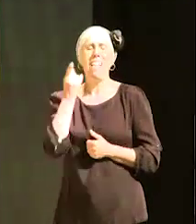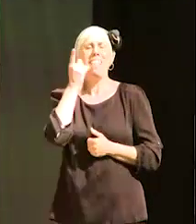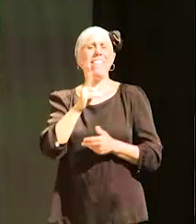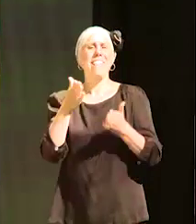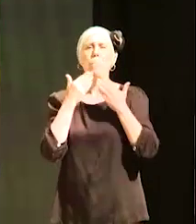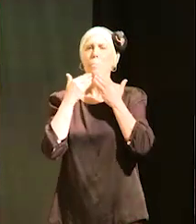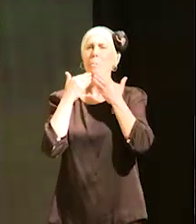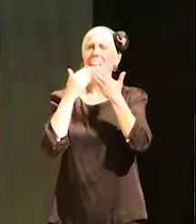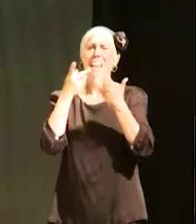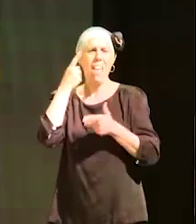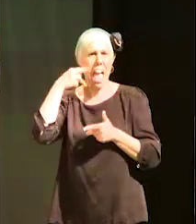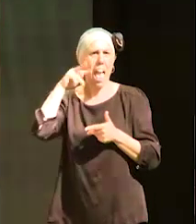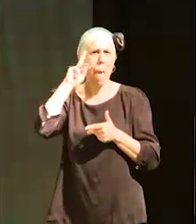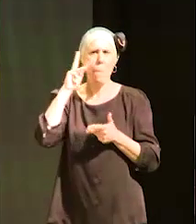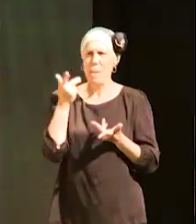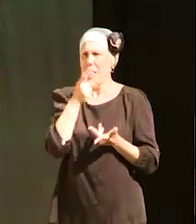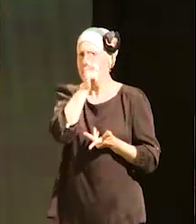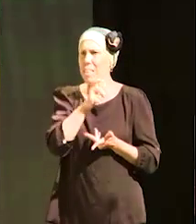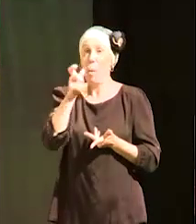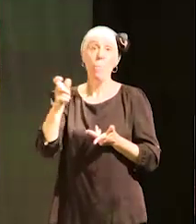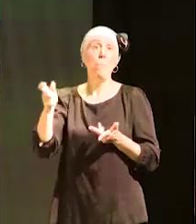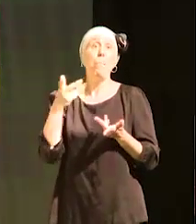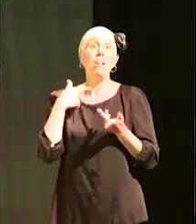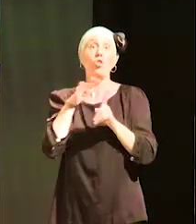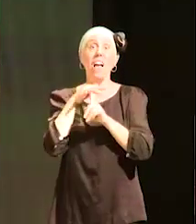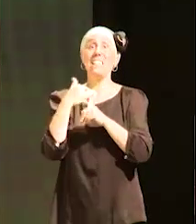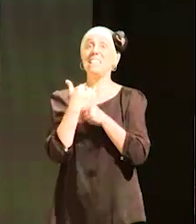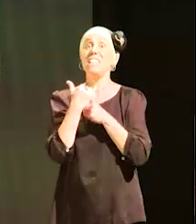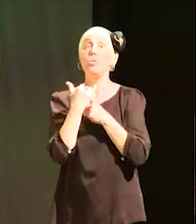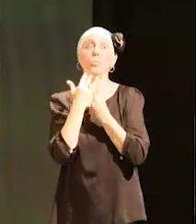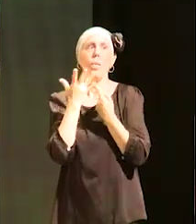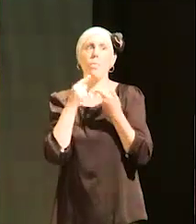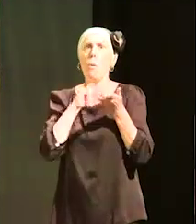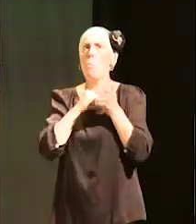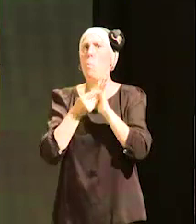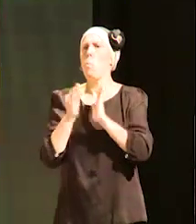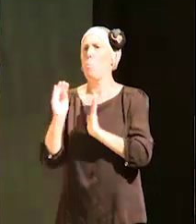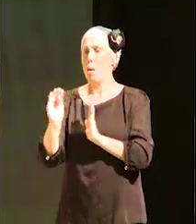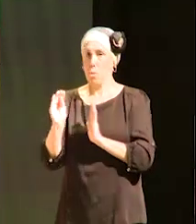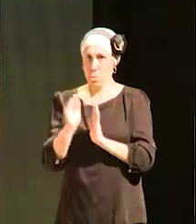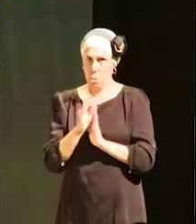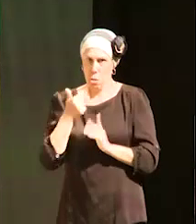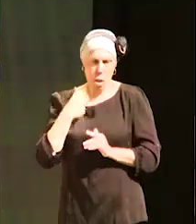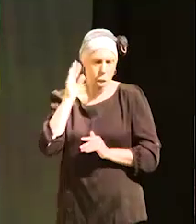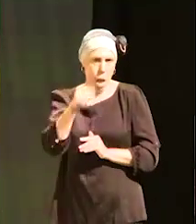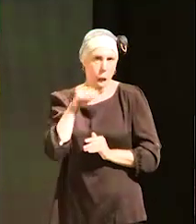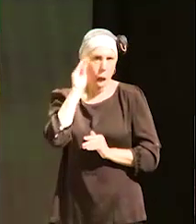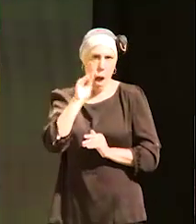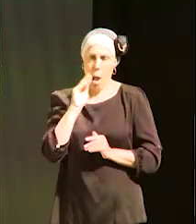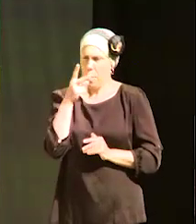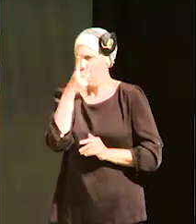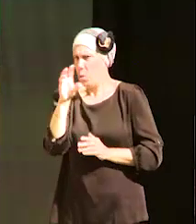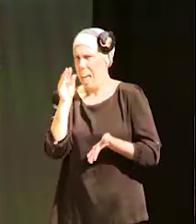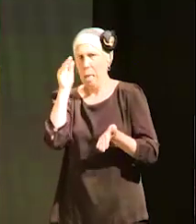de todas las personas que han estado y están en los proyectos quería tendría 20 mil preguntas que hacerte 20 mil